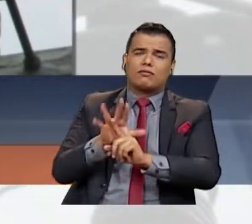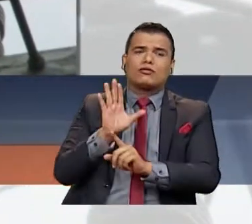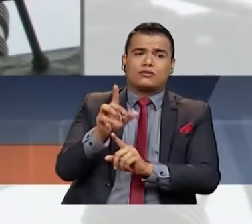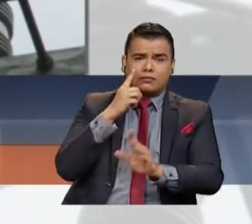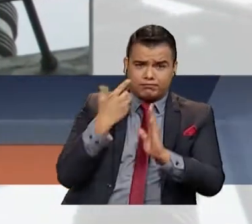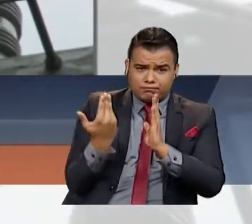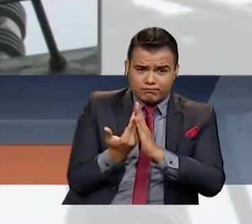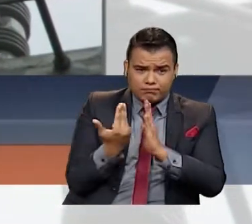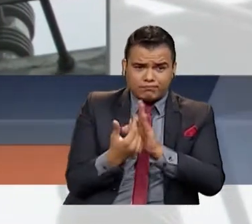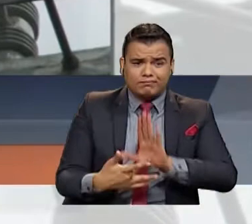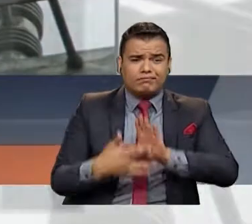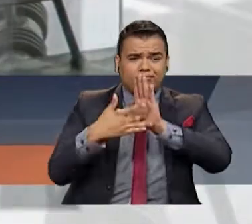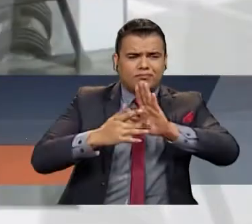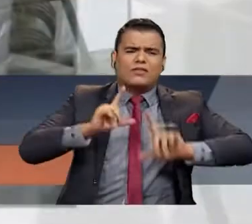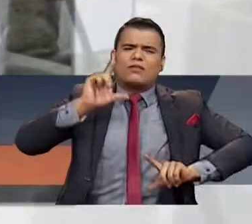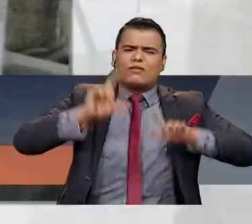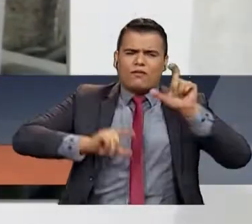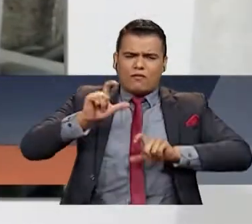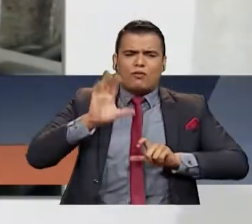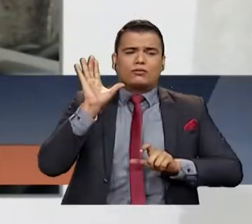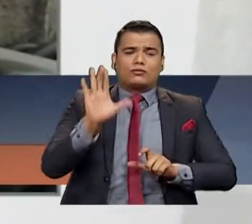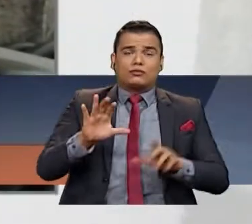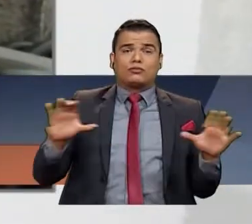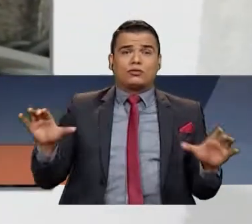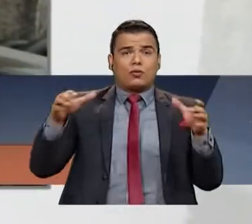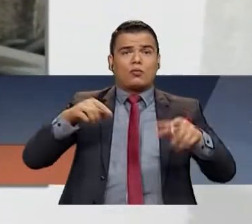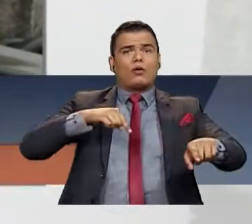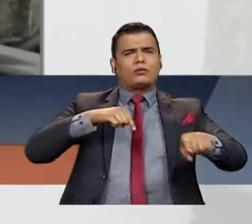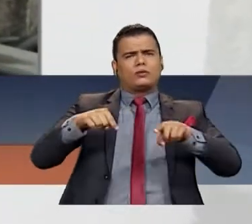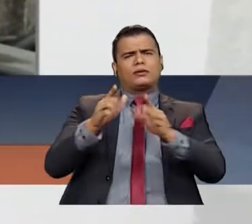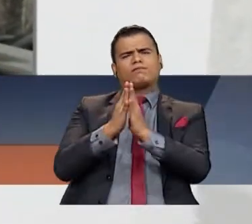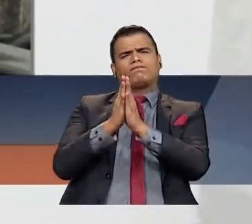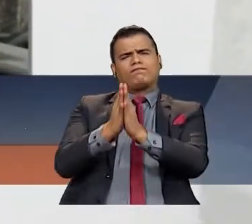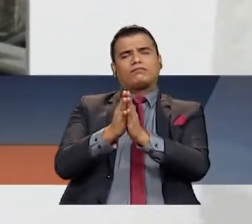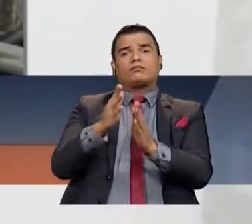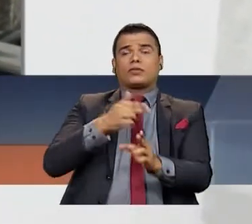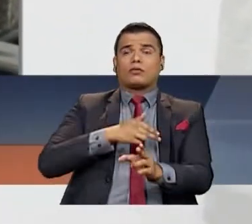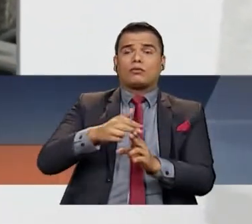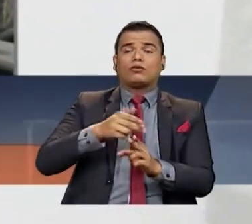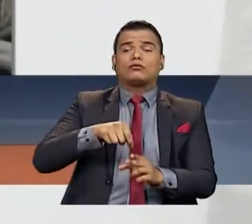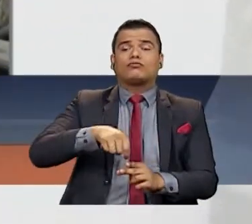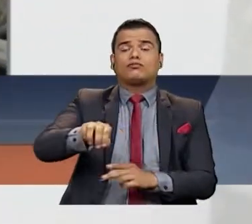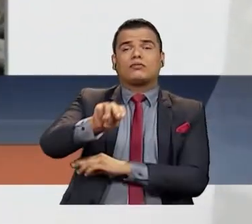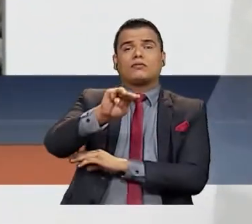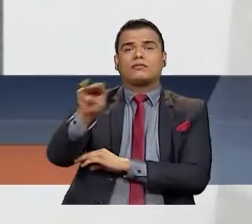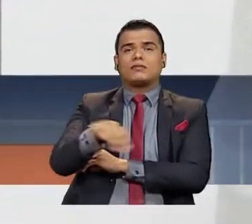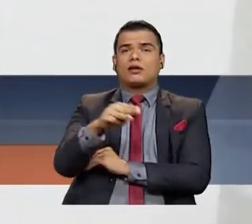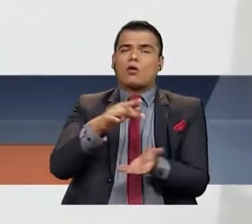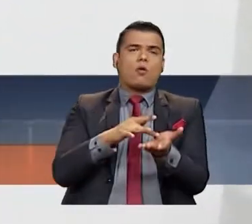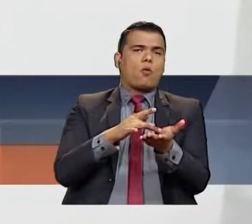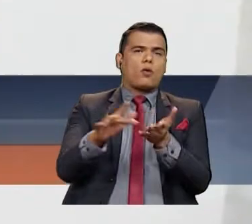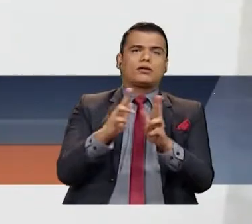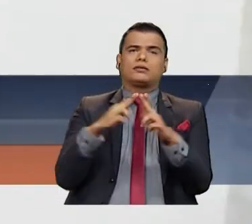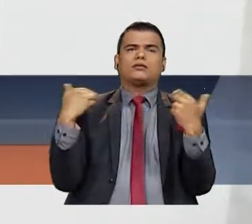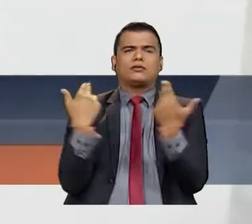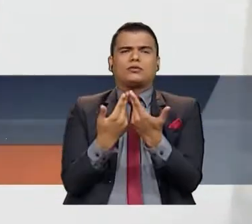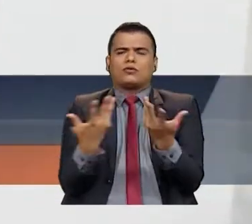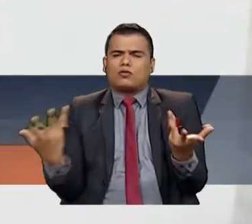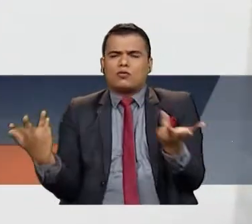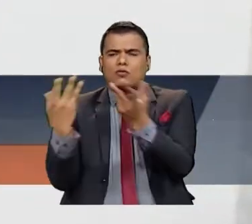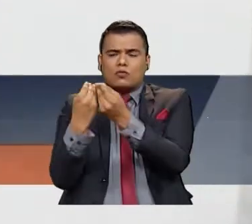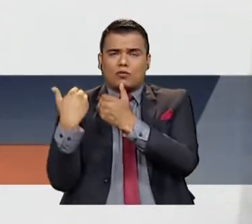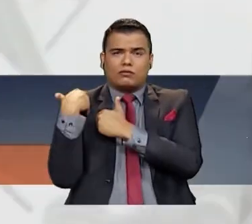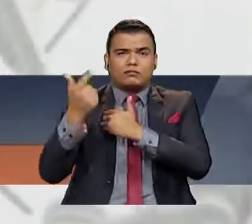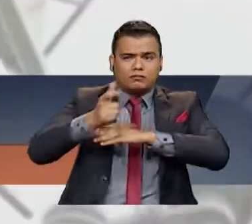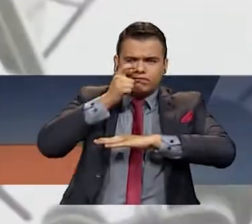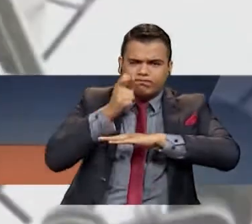se evidencia en estas fotografías, por lo que las autoridades solicitaron para el próximo miércoles una reunión con la Superintendencia de